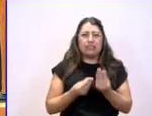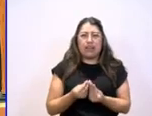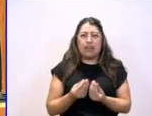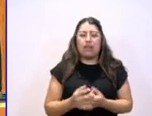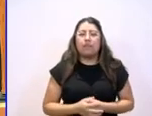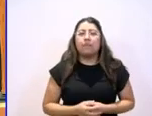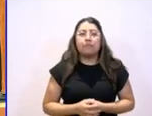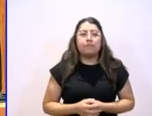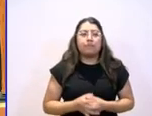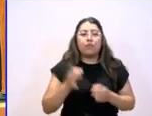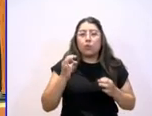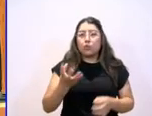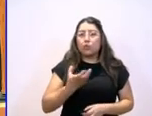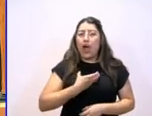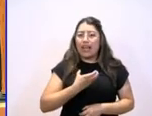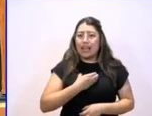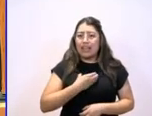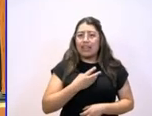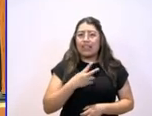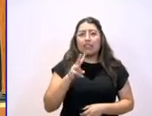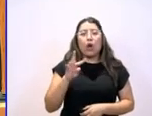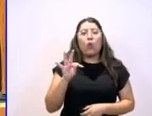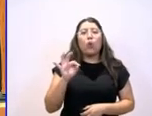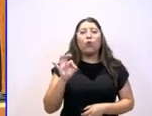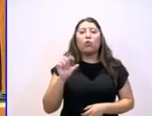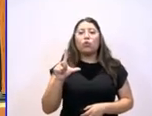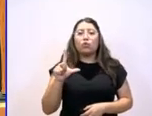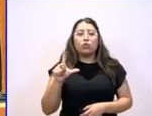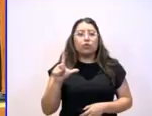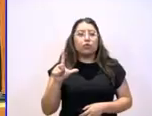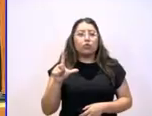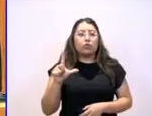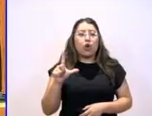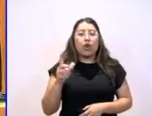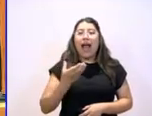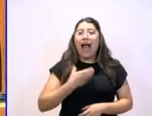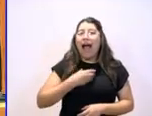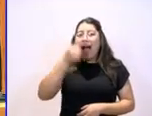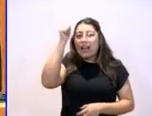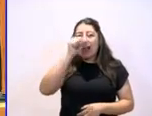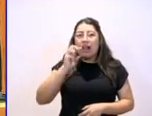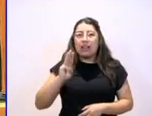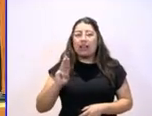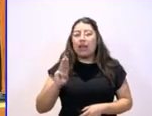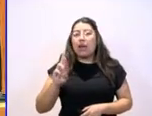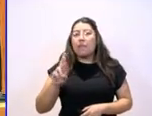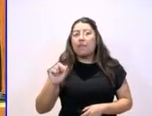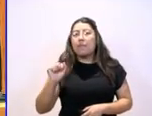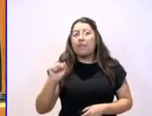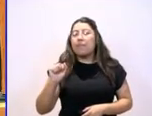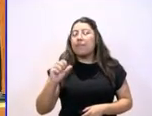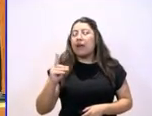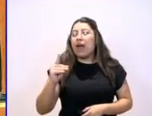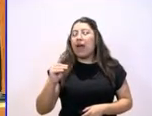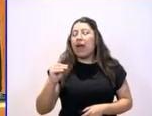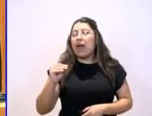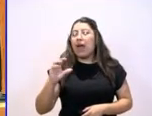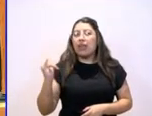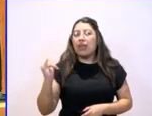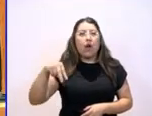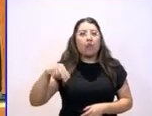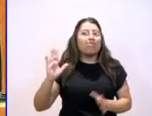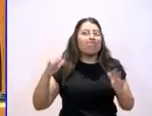mire, está aquí la alcaldesa de Eutol. No está el alcalde de Pradejón, ni tan siquiera el exalcalde de Pradejón, que en